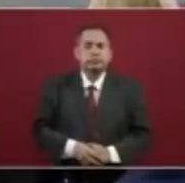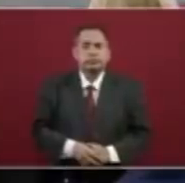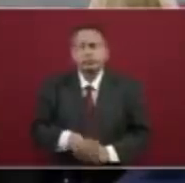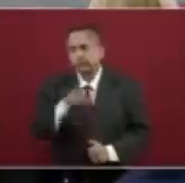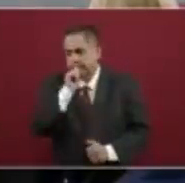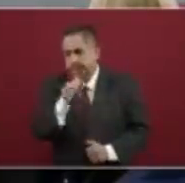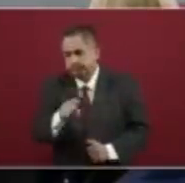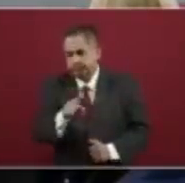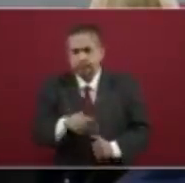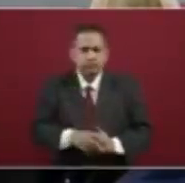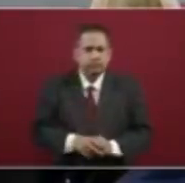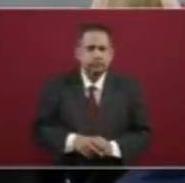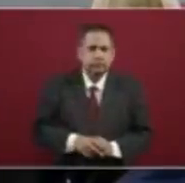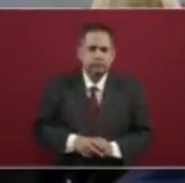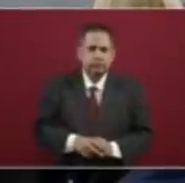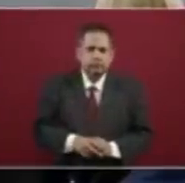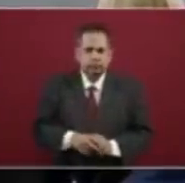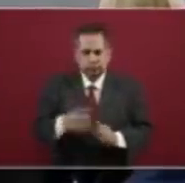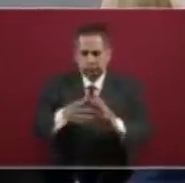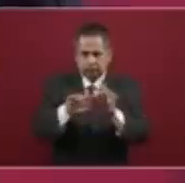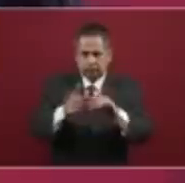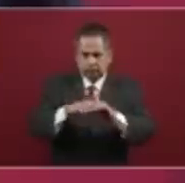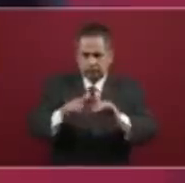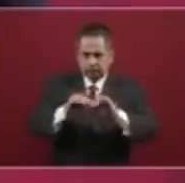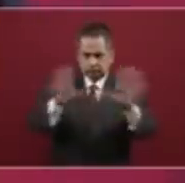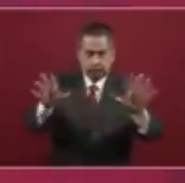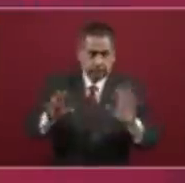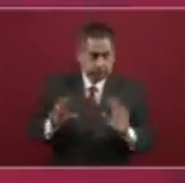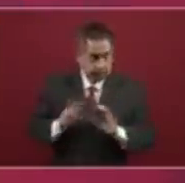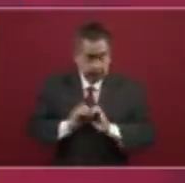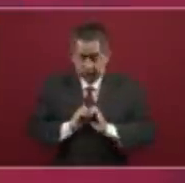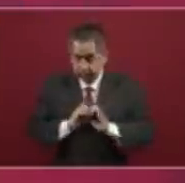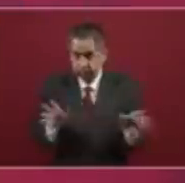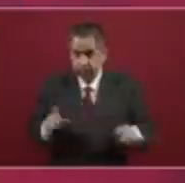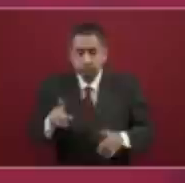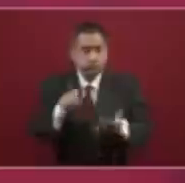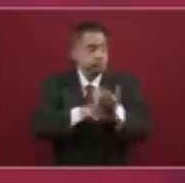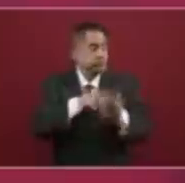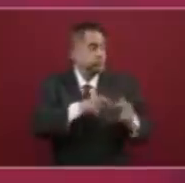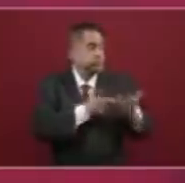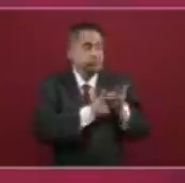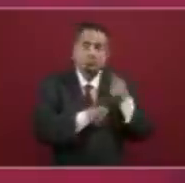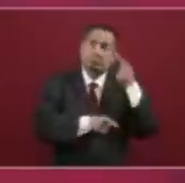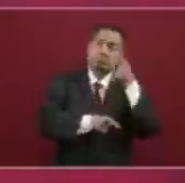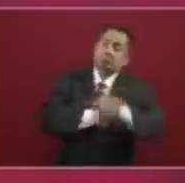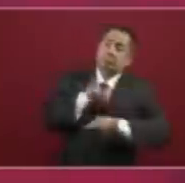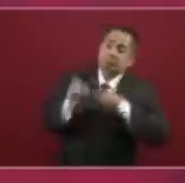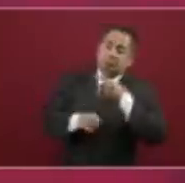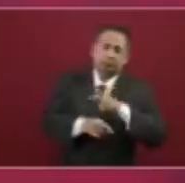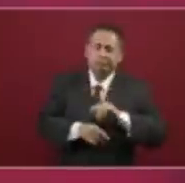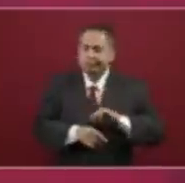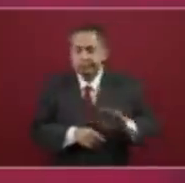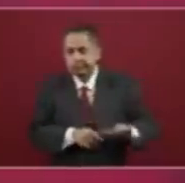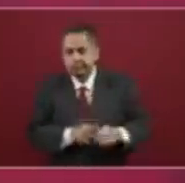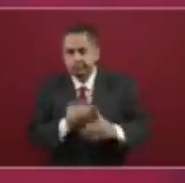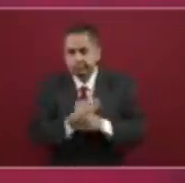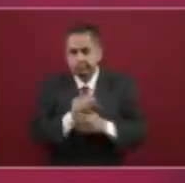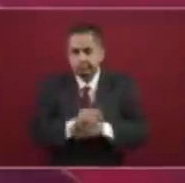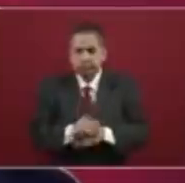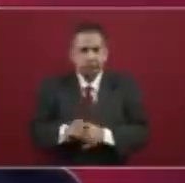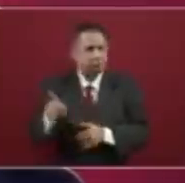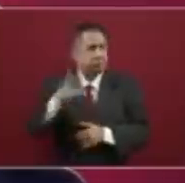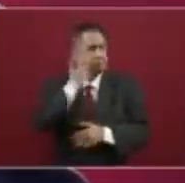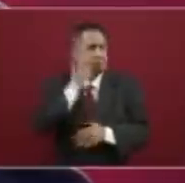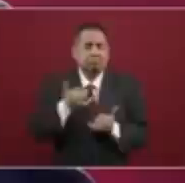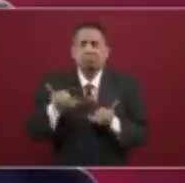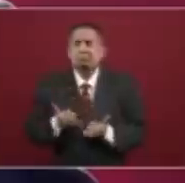También lo quiero dejar muy claro, porque si no, los conservadores nos acusarían de estatistas,